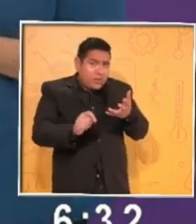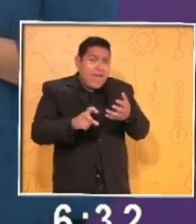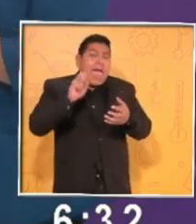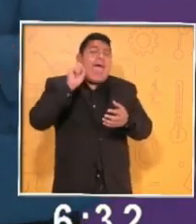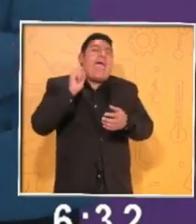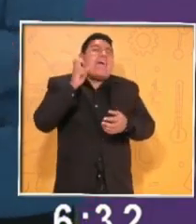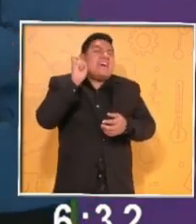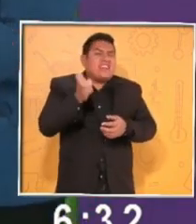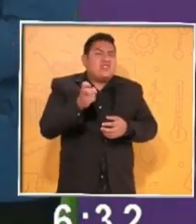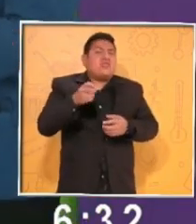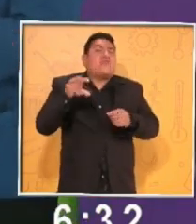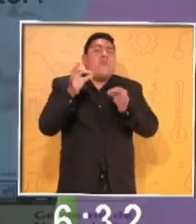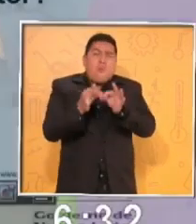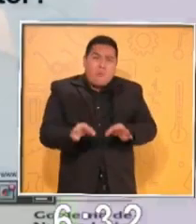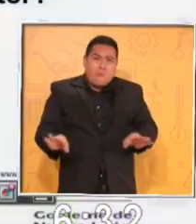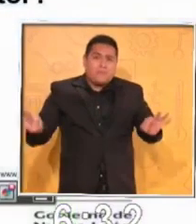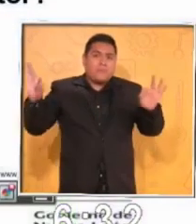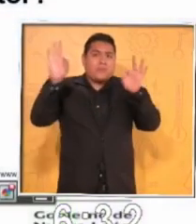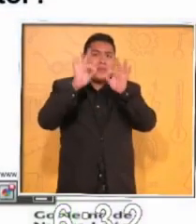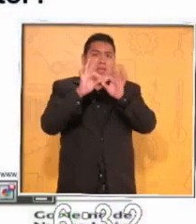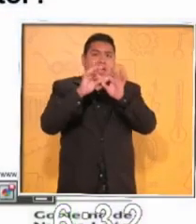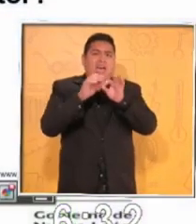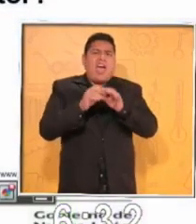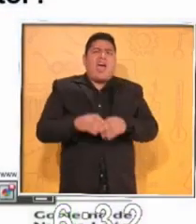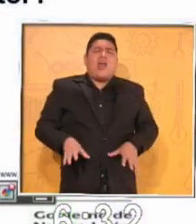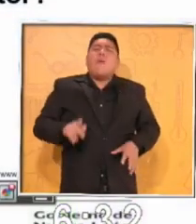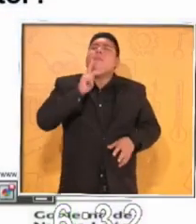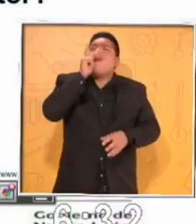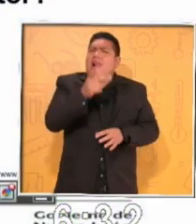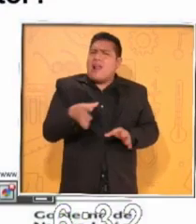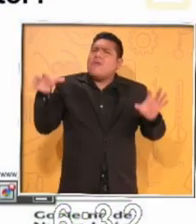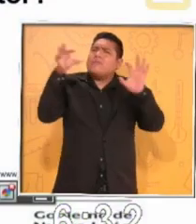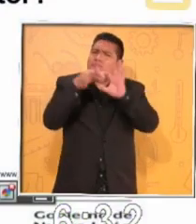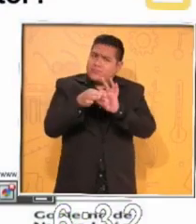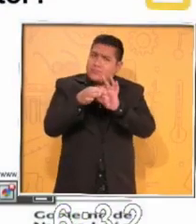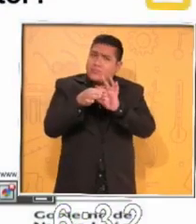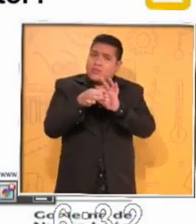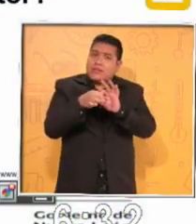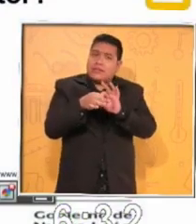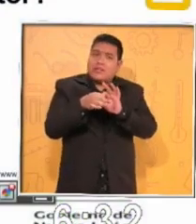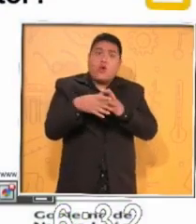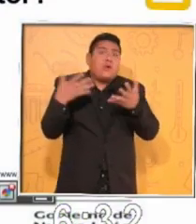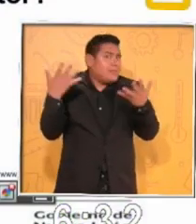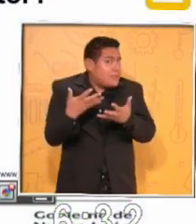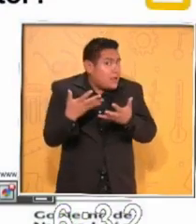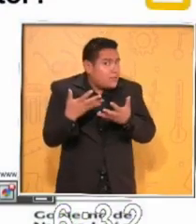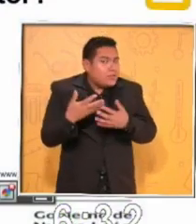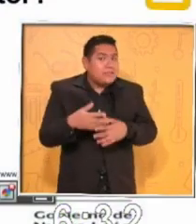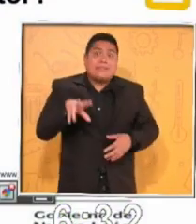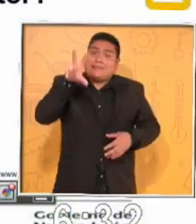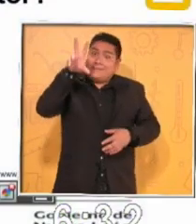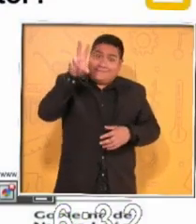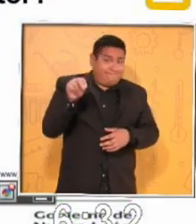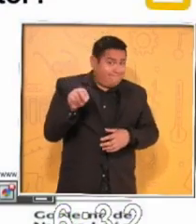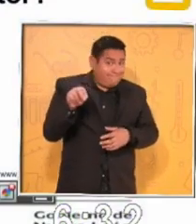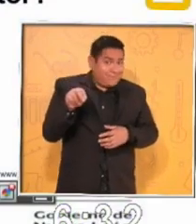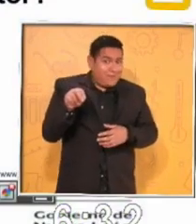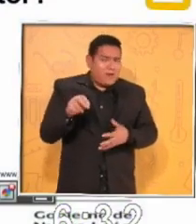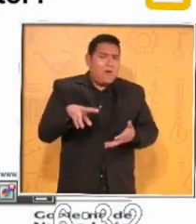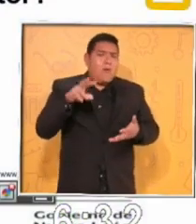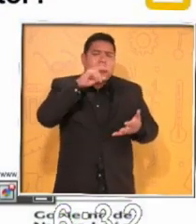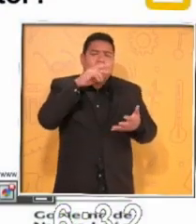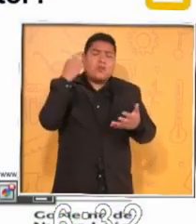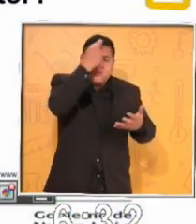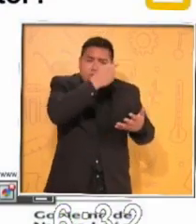fundamental. ¿Agregaron algún tipo de nexos? Si no lo han hecho, ahorita es el momento de checar su introducción,